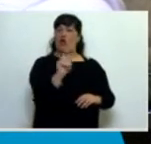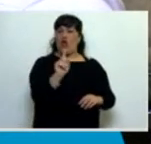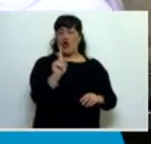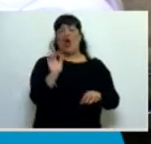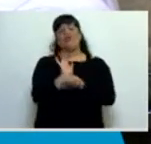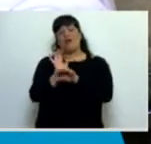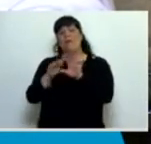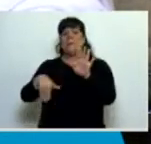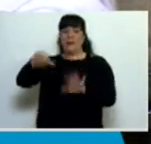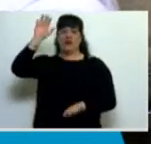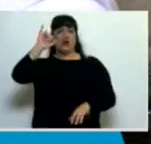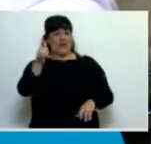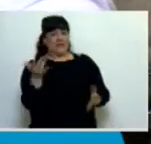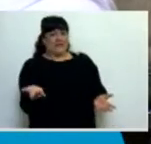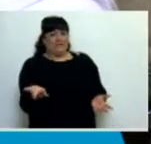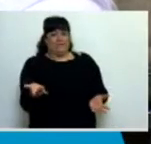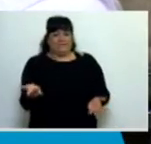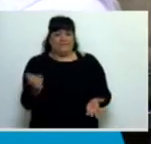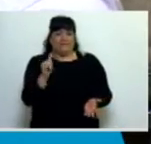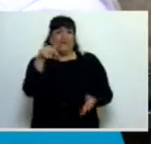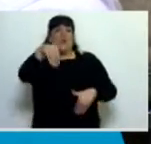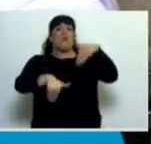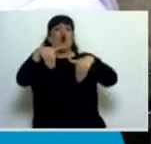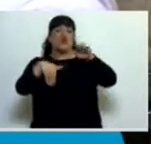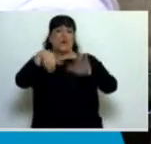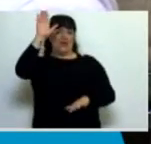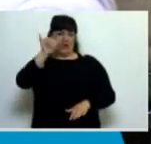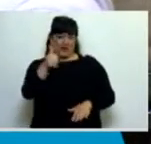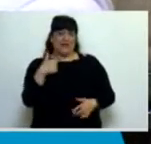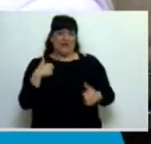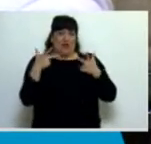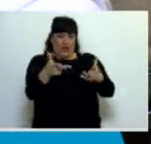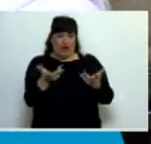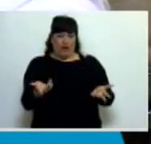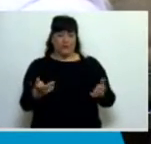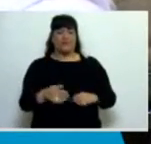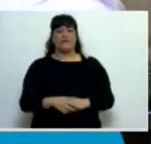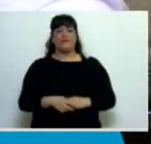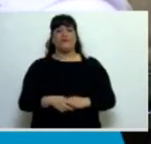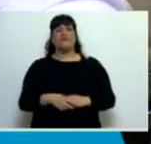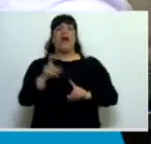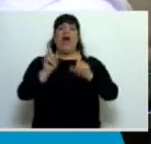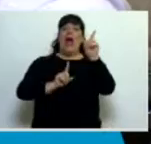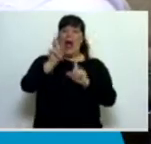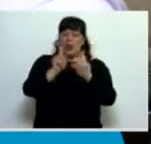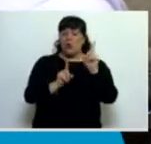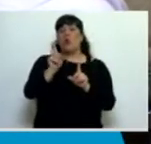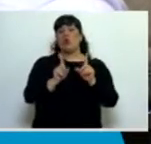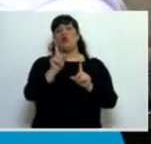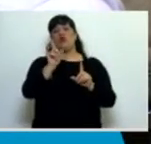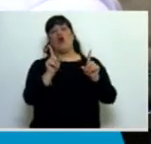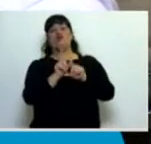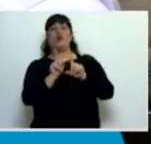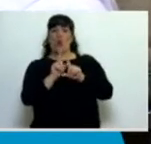mayoría. Es decir, esto lo votó la mayoría, a esto me refiero. Hay algunos que tienen el